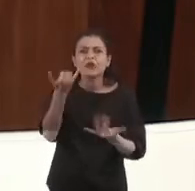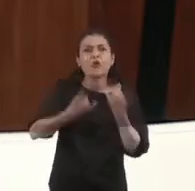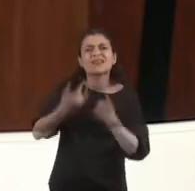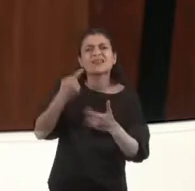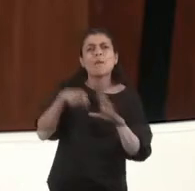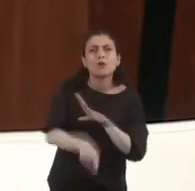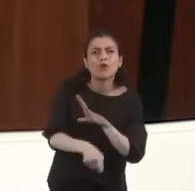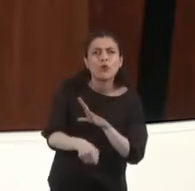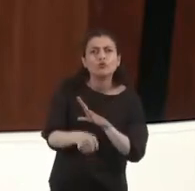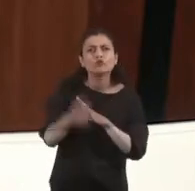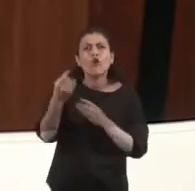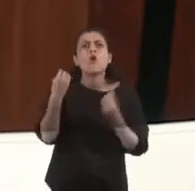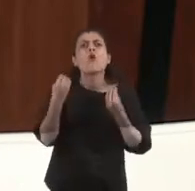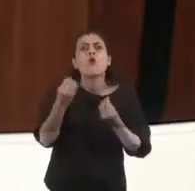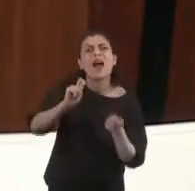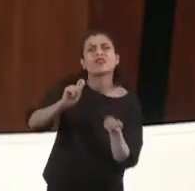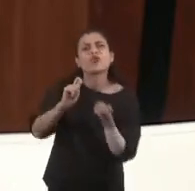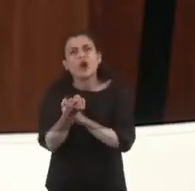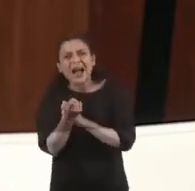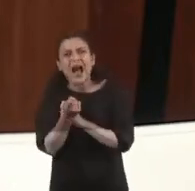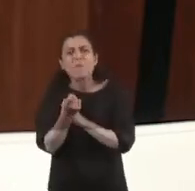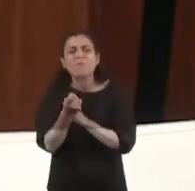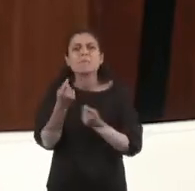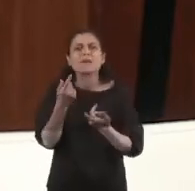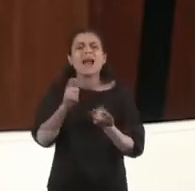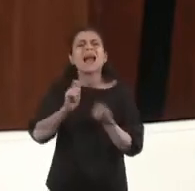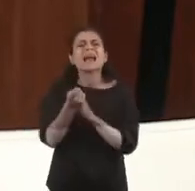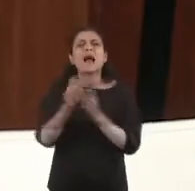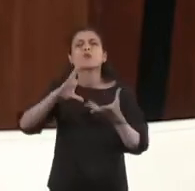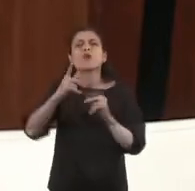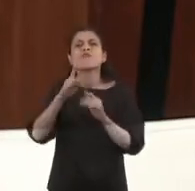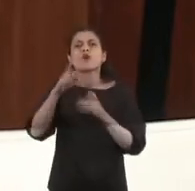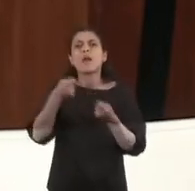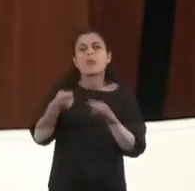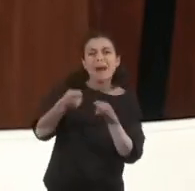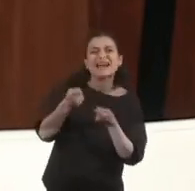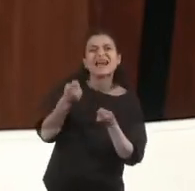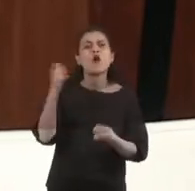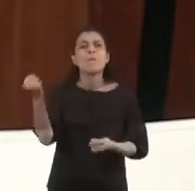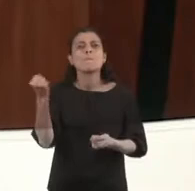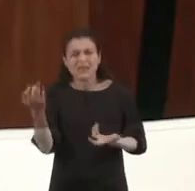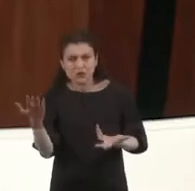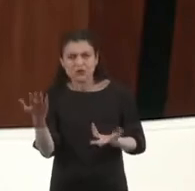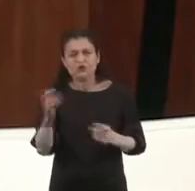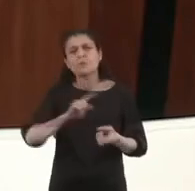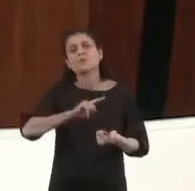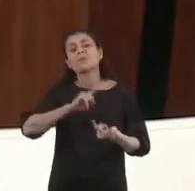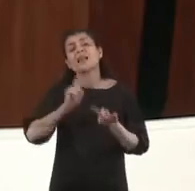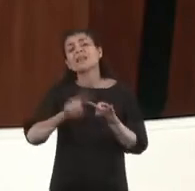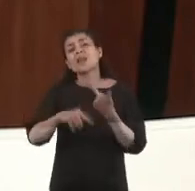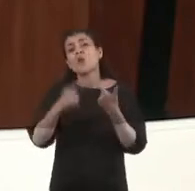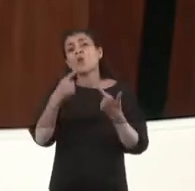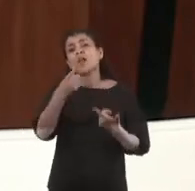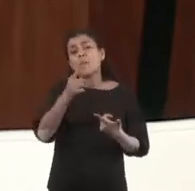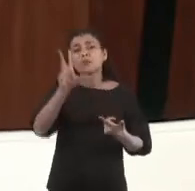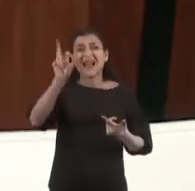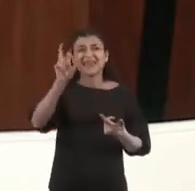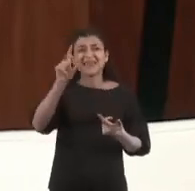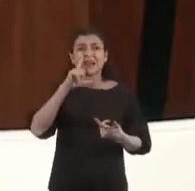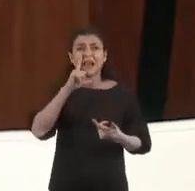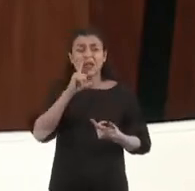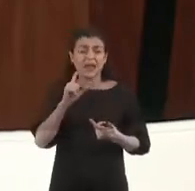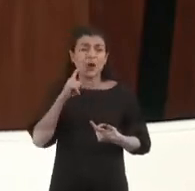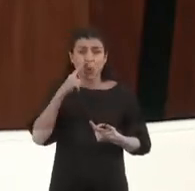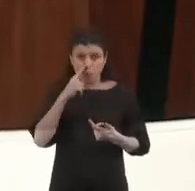consiste y cuándo puntualmente, ¿no?, se viene este cambio de régimen. Y en segundo lugar, si me permitís, el próximo 30 de junio vencen